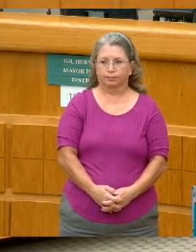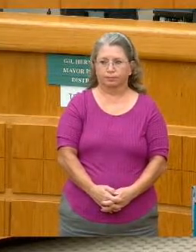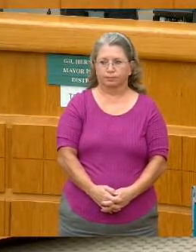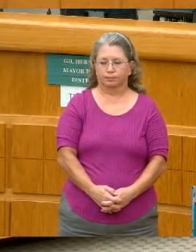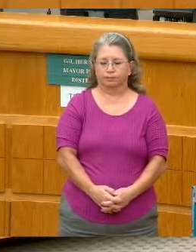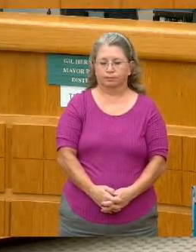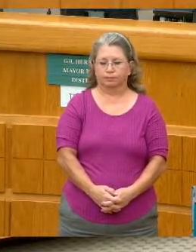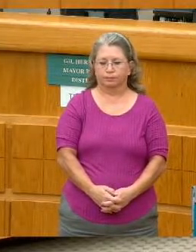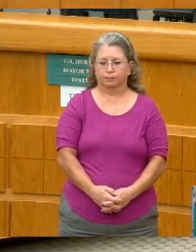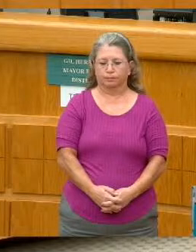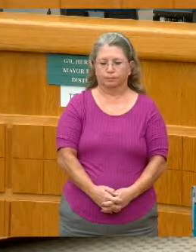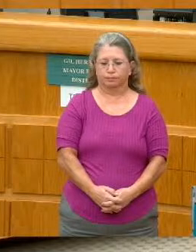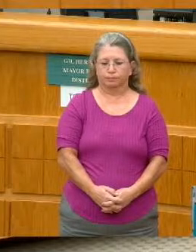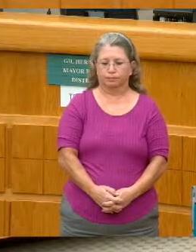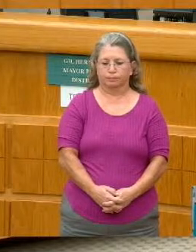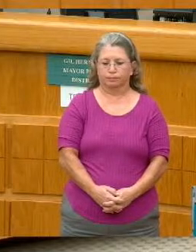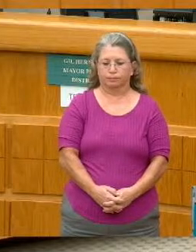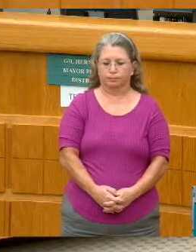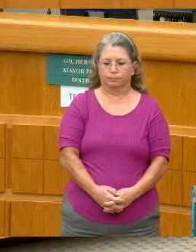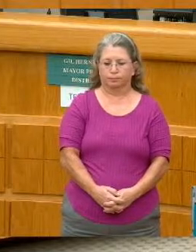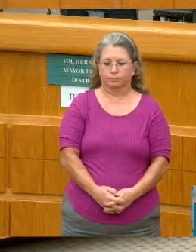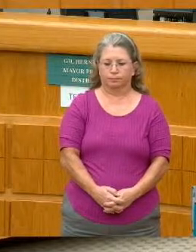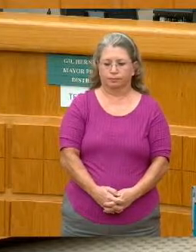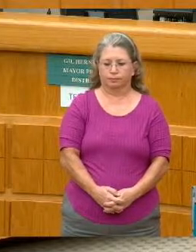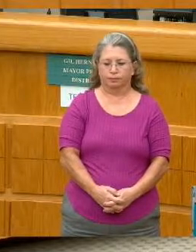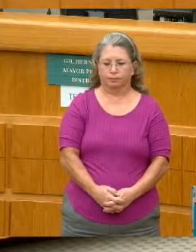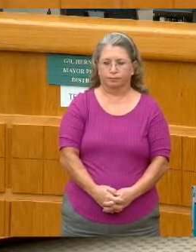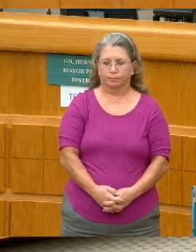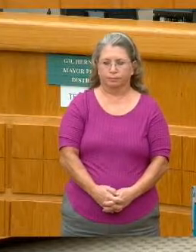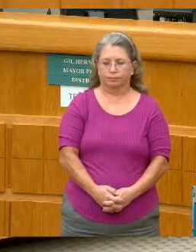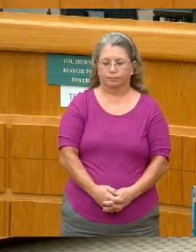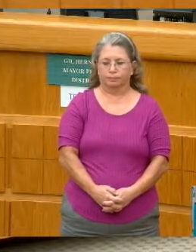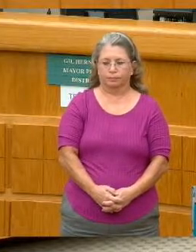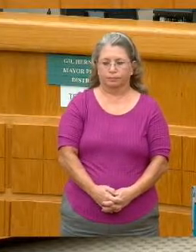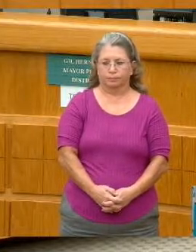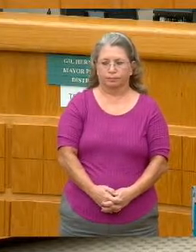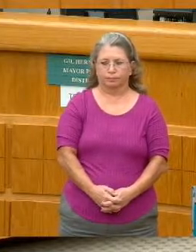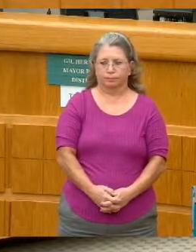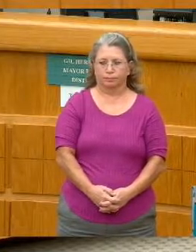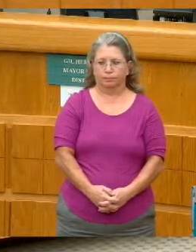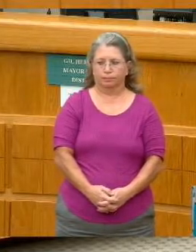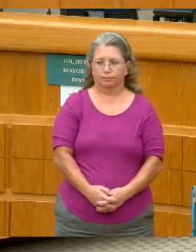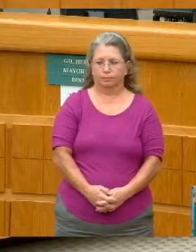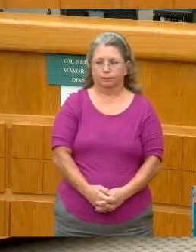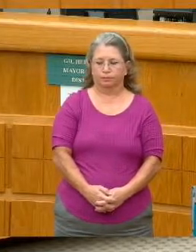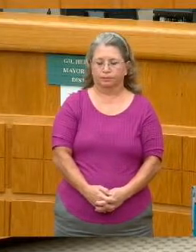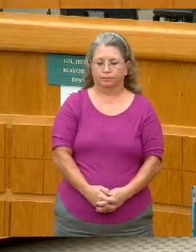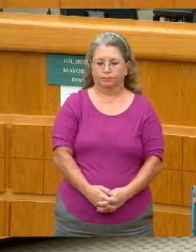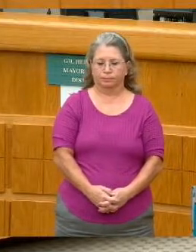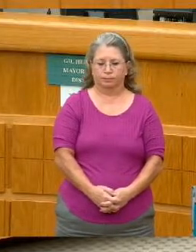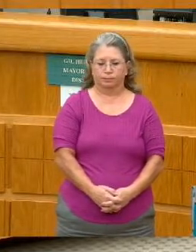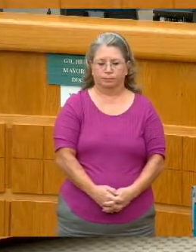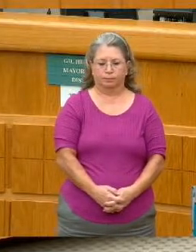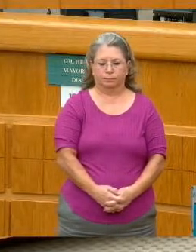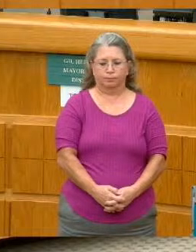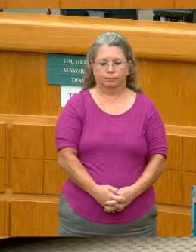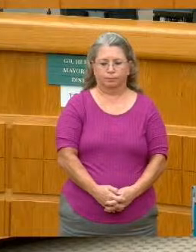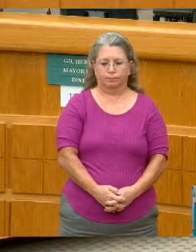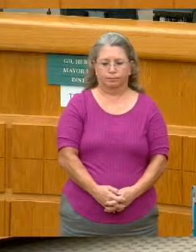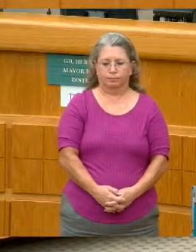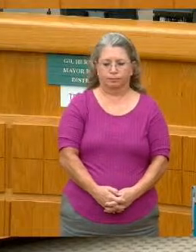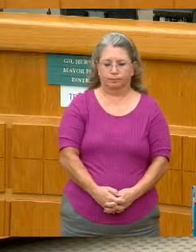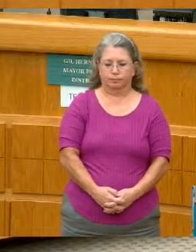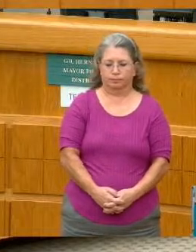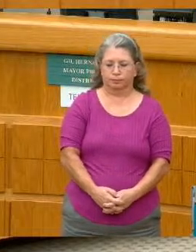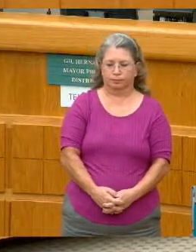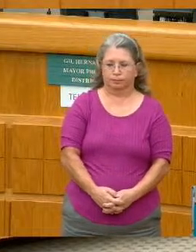reportan 7 fallecimientos. A la fecha, los fallecimientos totalizan 277 personas. Afortunadamente, la tendencia por casos positivos